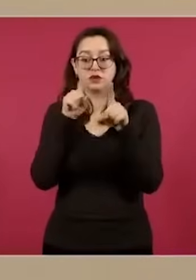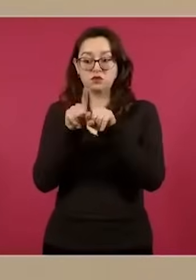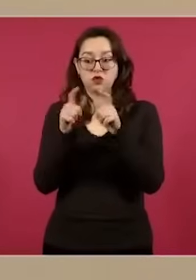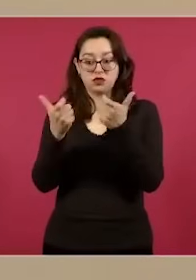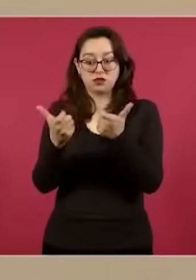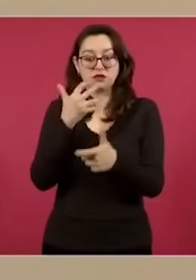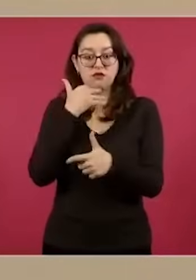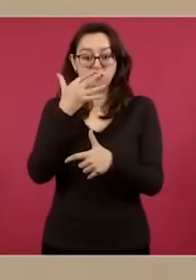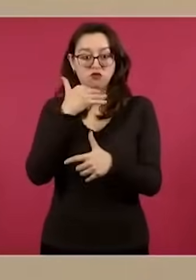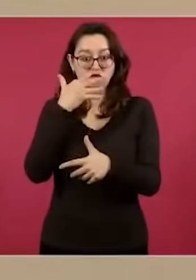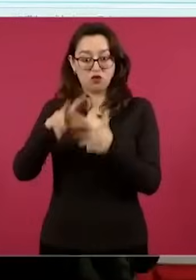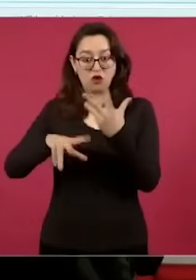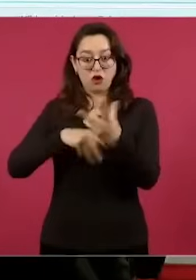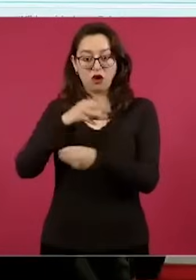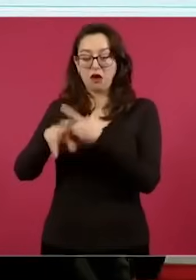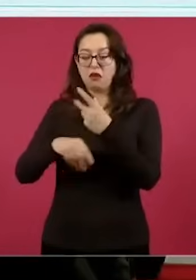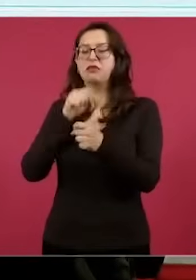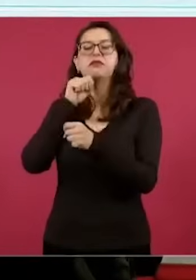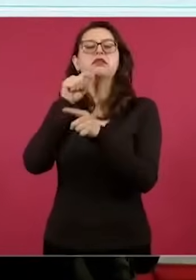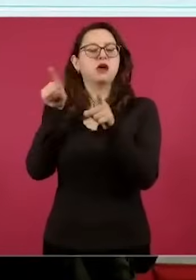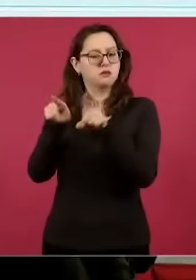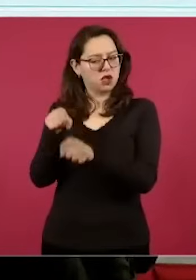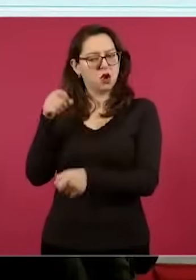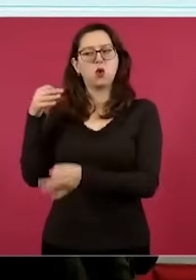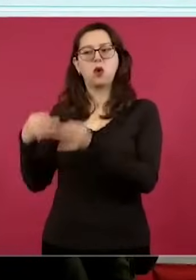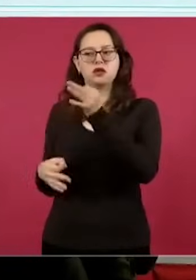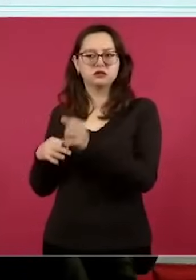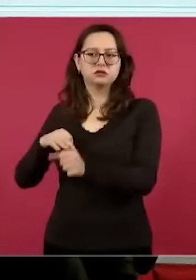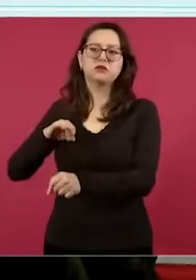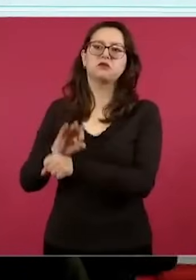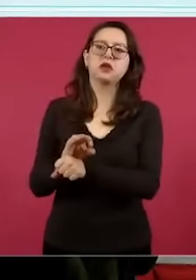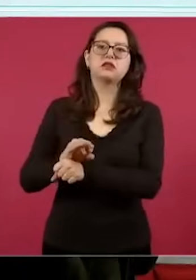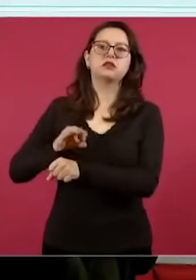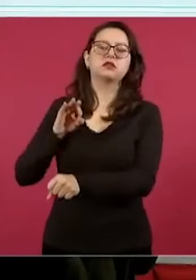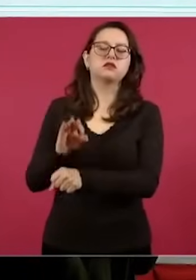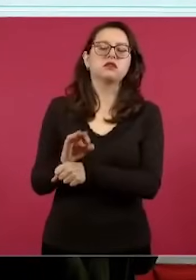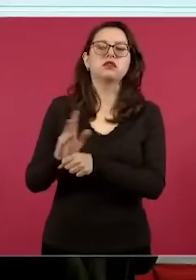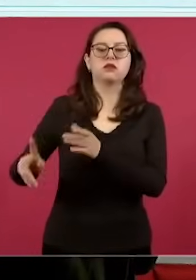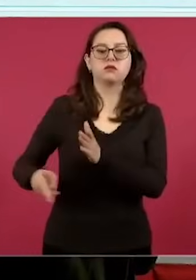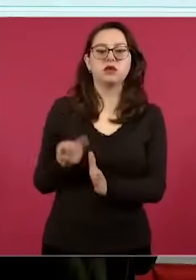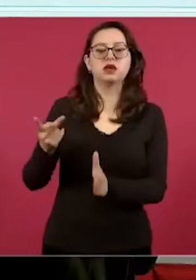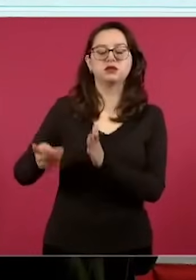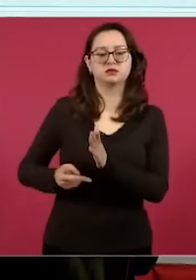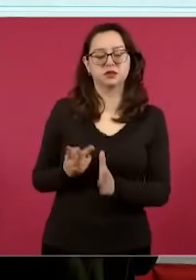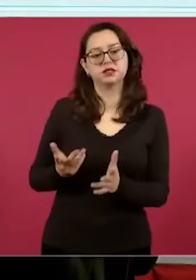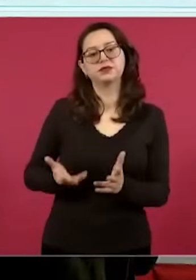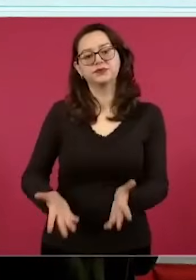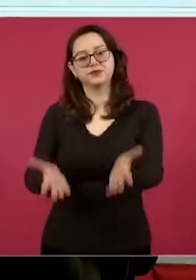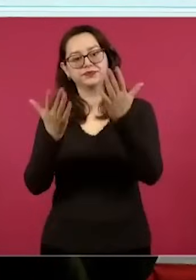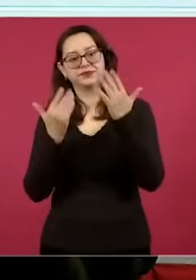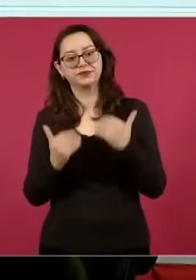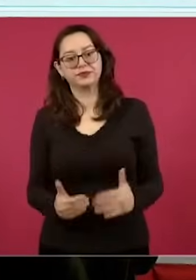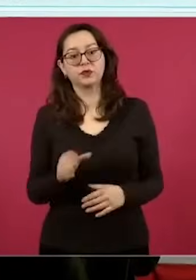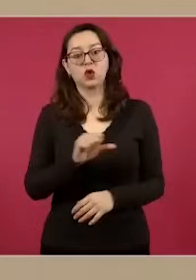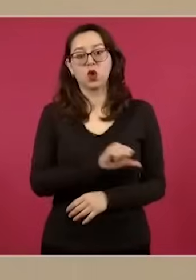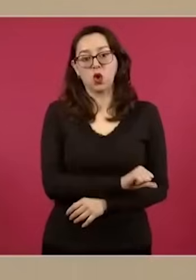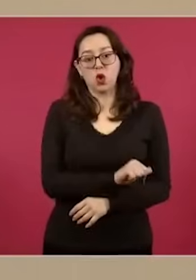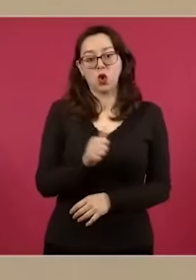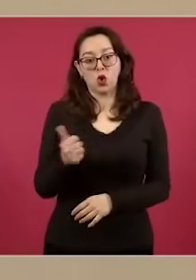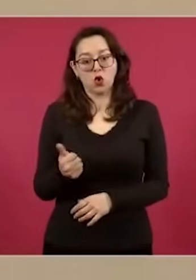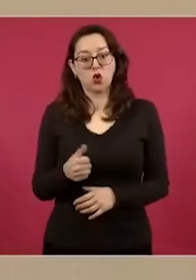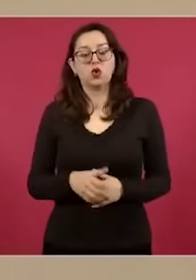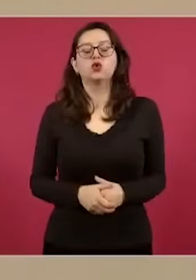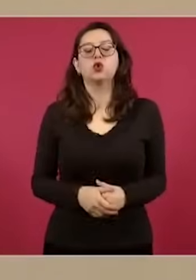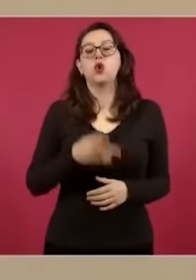procedencia ilícita adelante otro caso es el de la extinción de dominio de un inmueble de Emilio